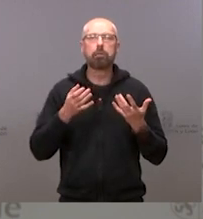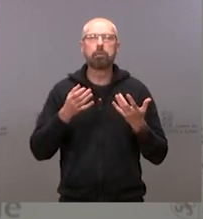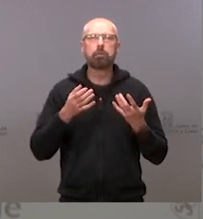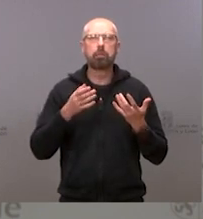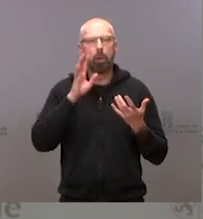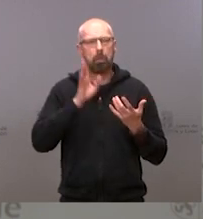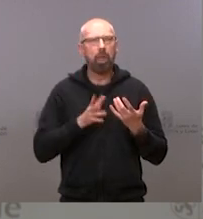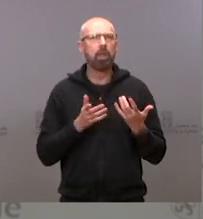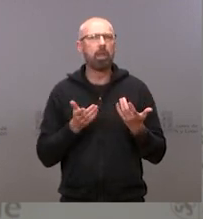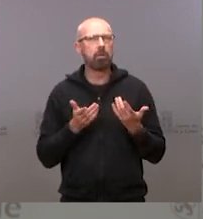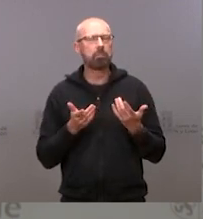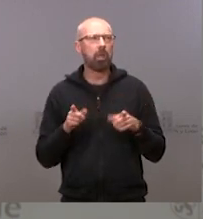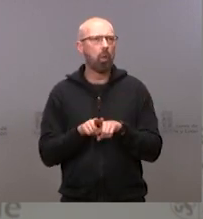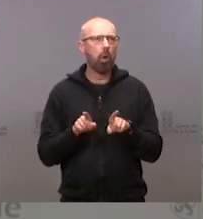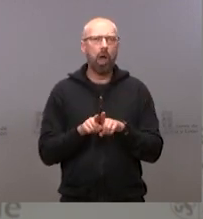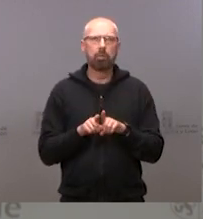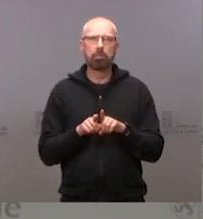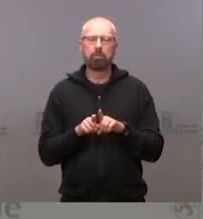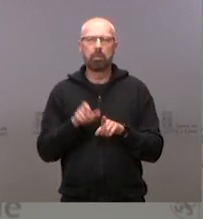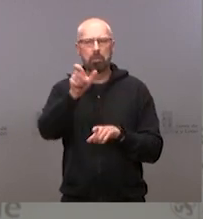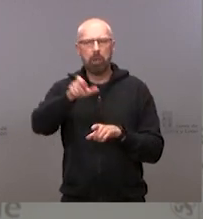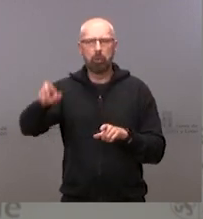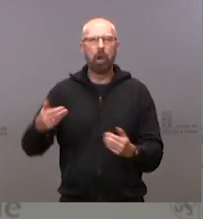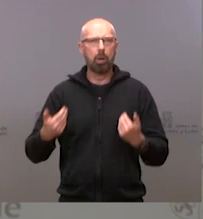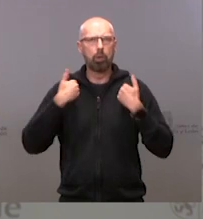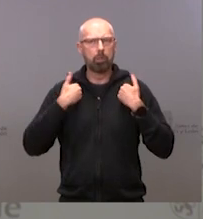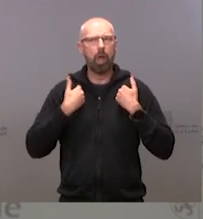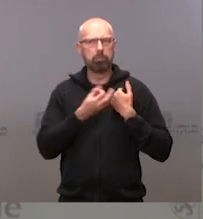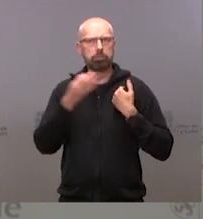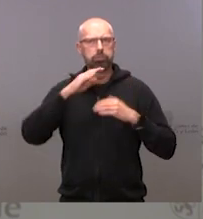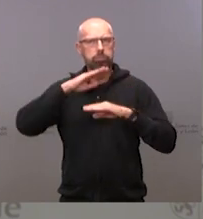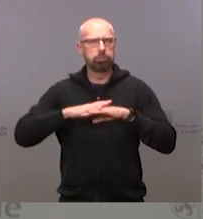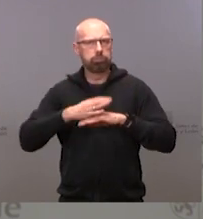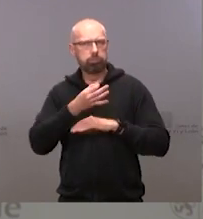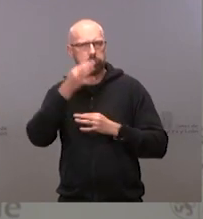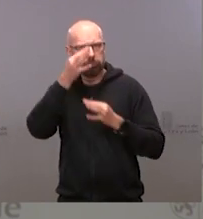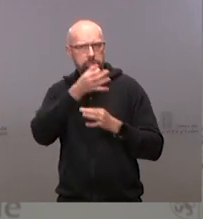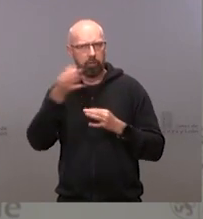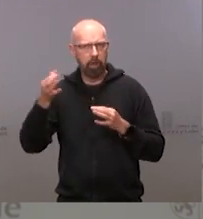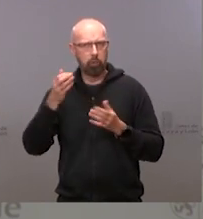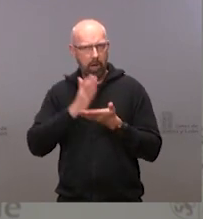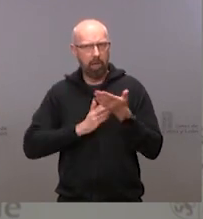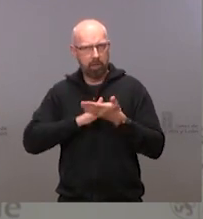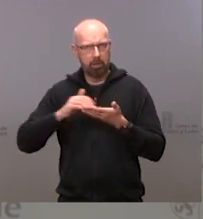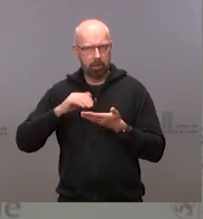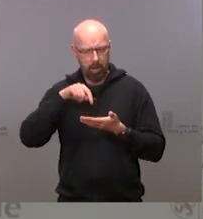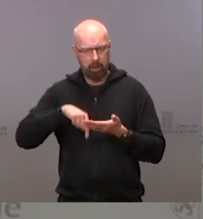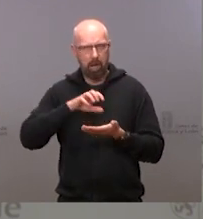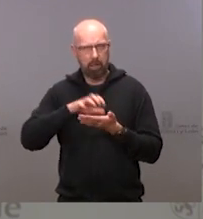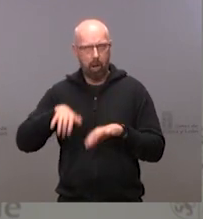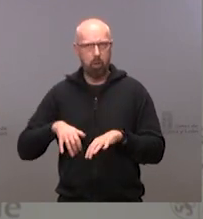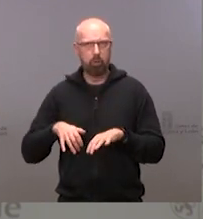actuación de muchísima responsabilidad por parte de la población de nuestra comunidad autónoma yo creo que en general